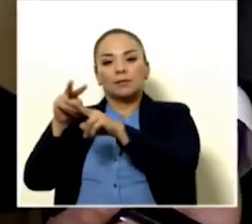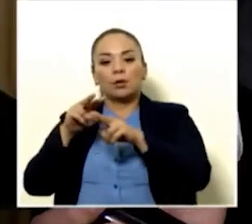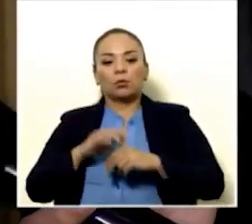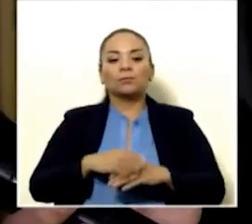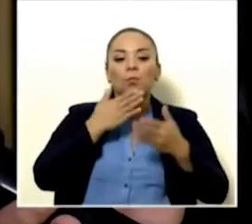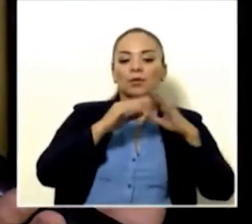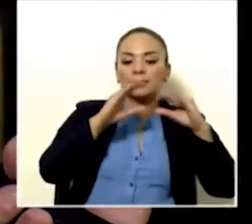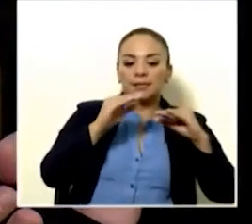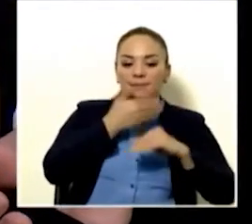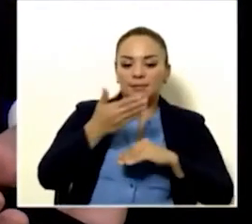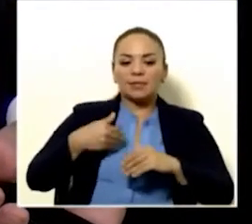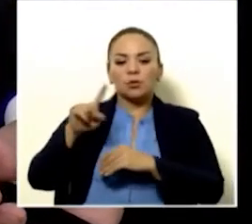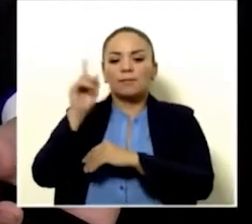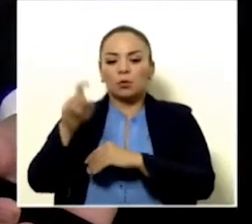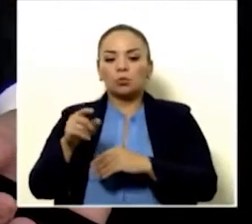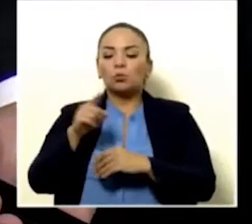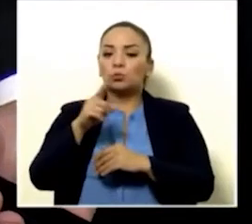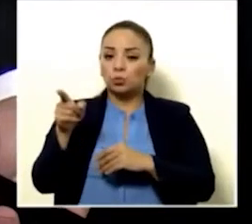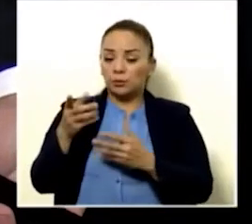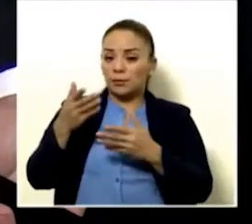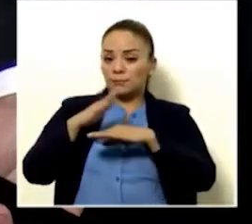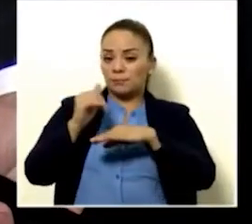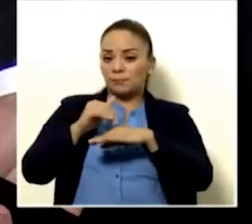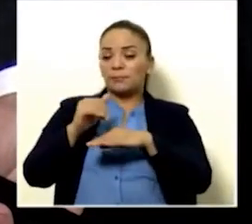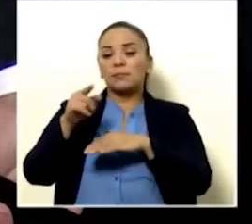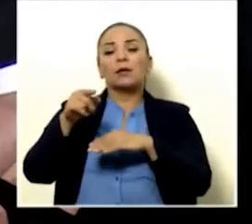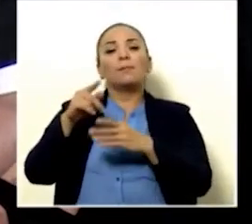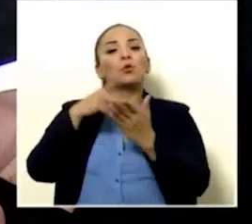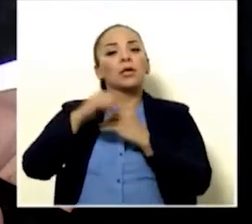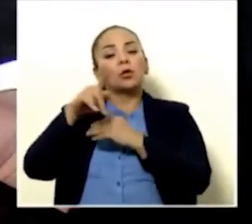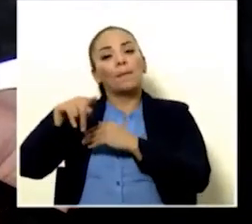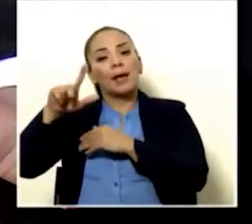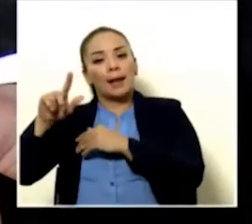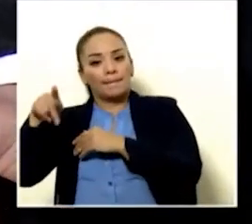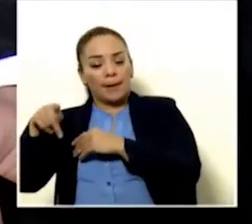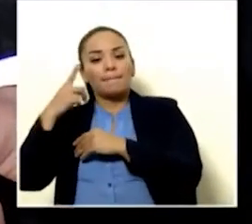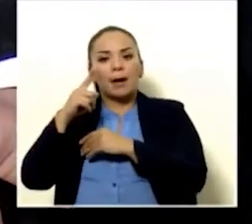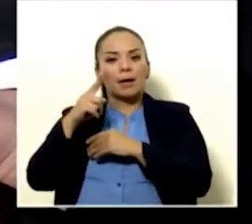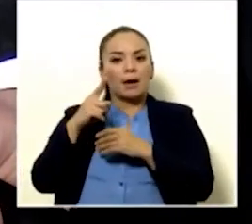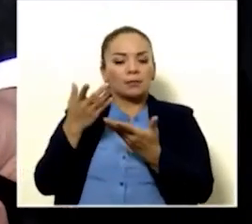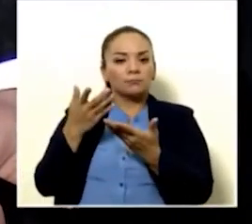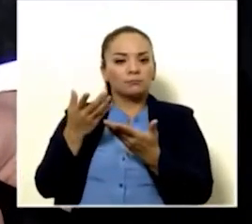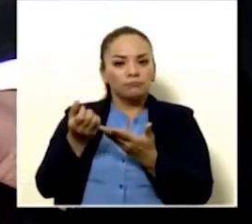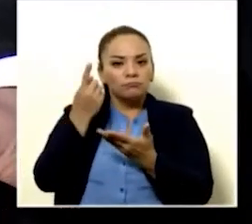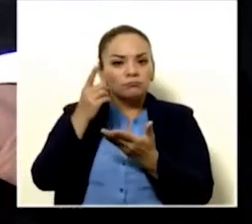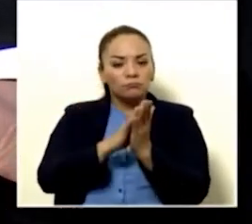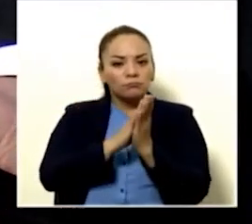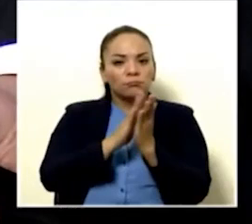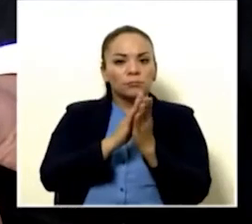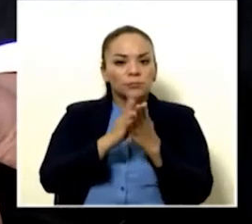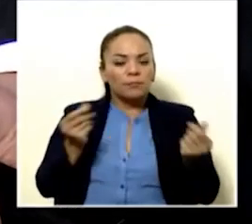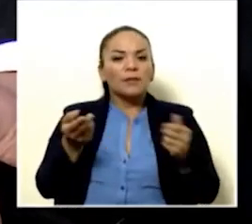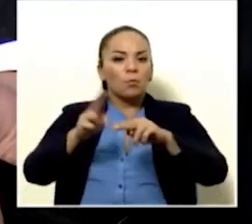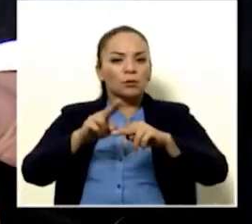tardes, presidente. Le consulto si ustedes convocarían el proyecto del PLP para la interpretación auténtica del principio de territorialidad con el impuesto